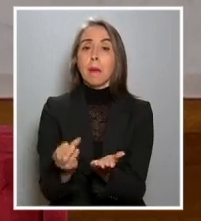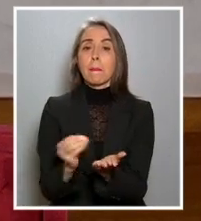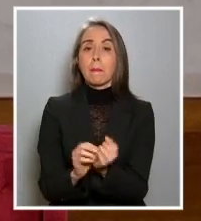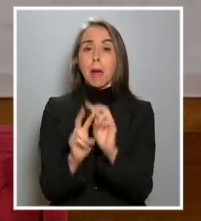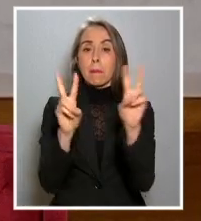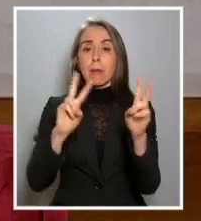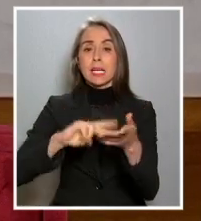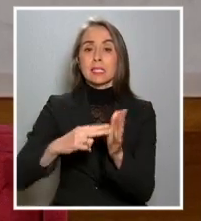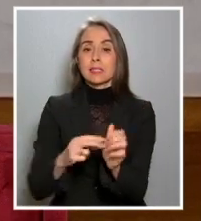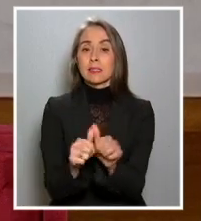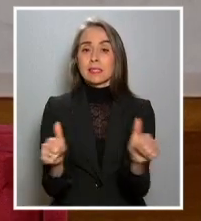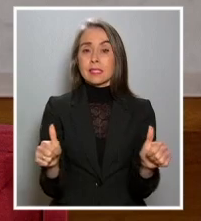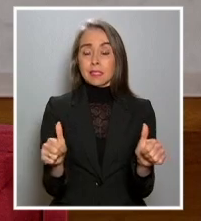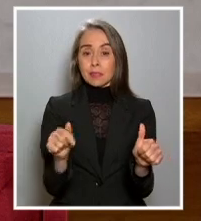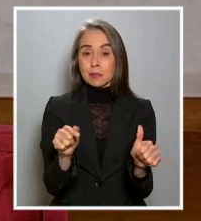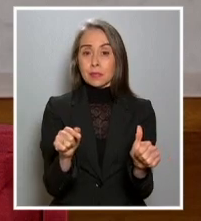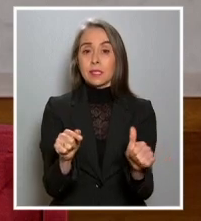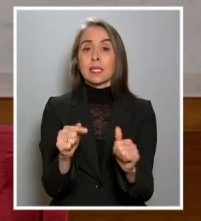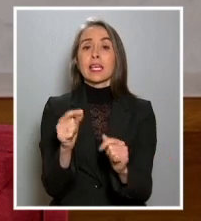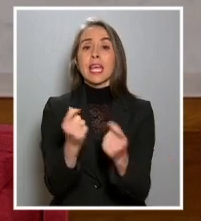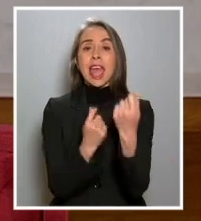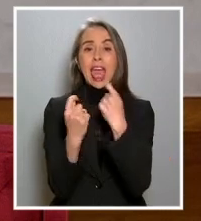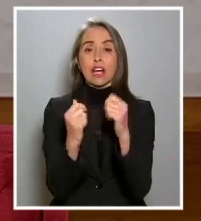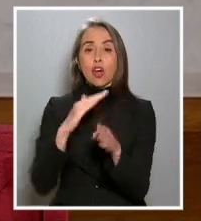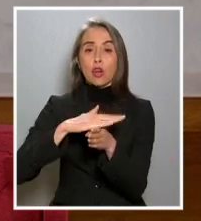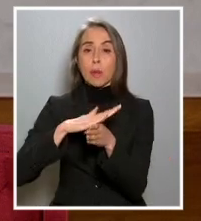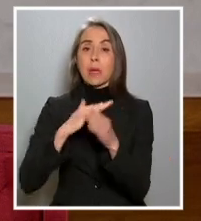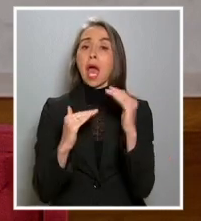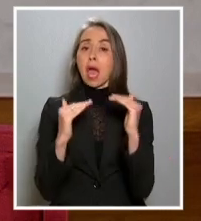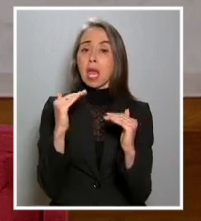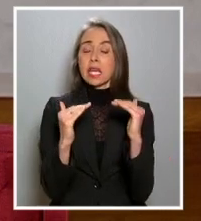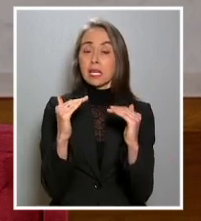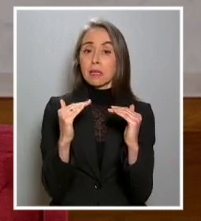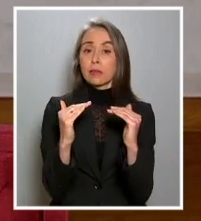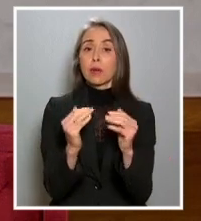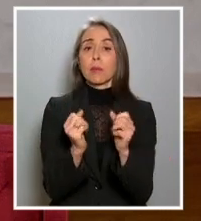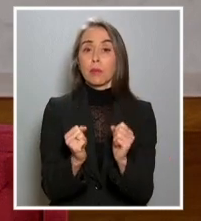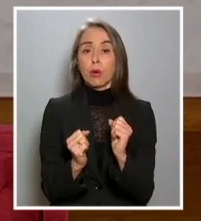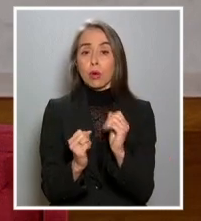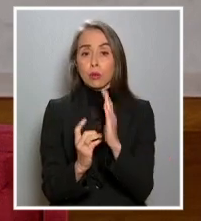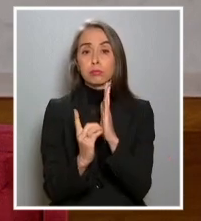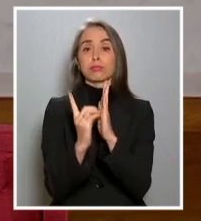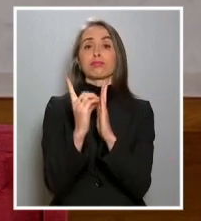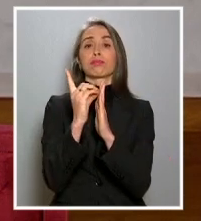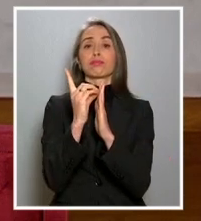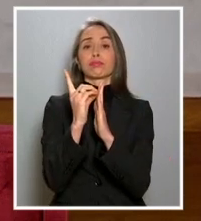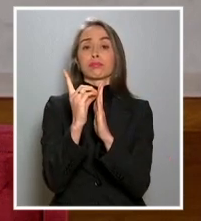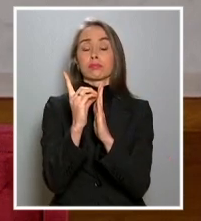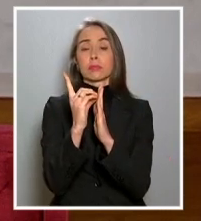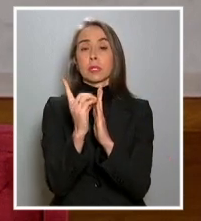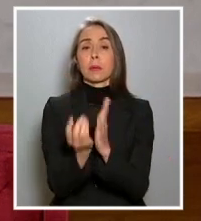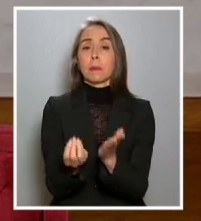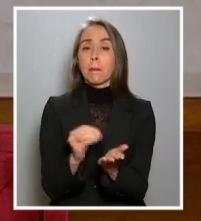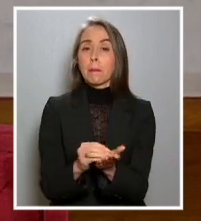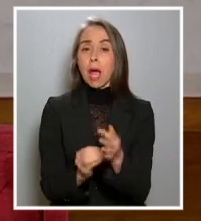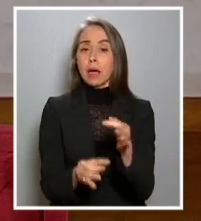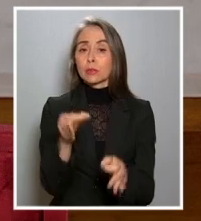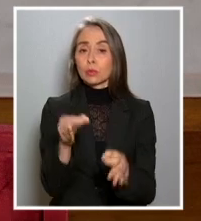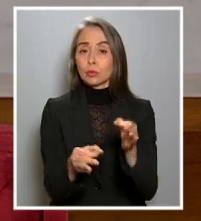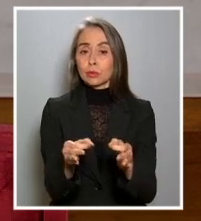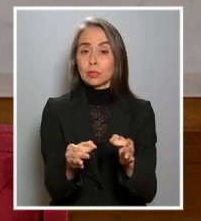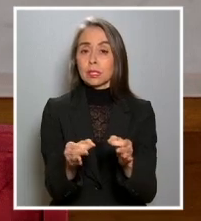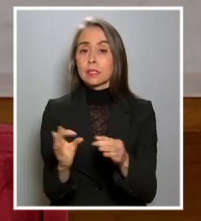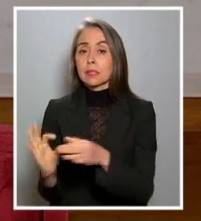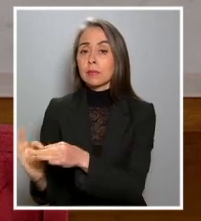fracturas, con una economía en equilibrio y por lo mismo en condiciones de crecer, con más justicia